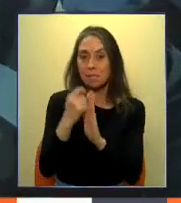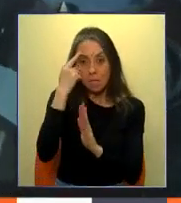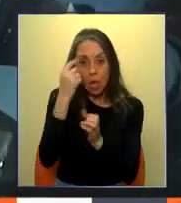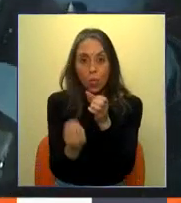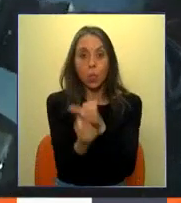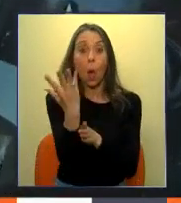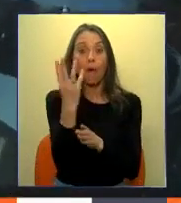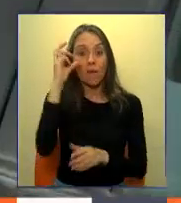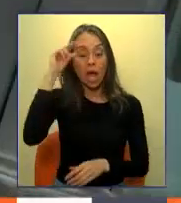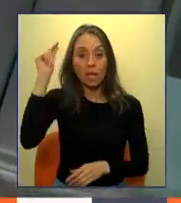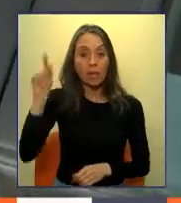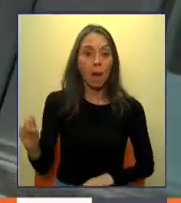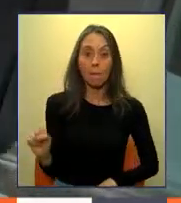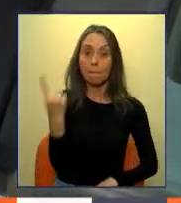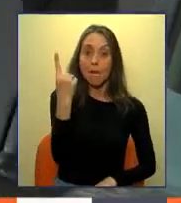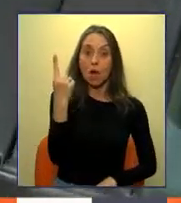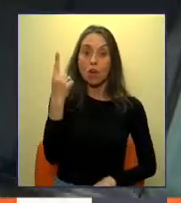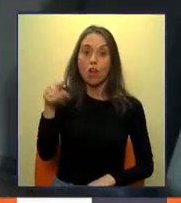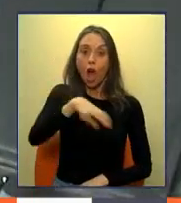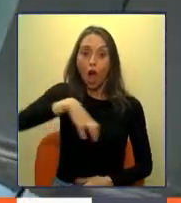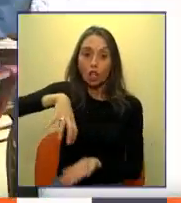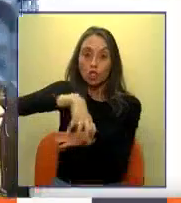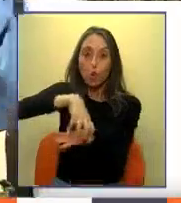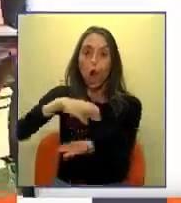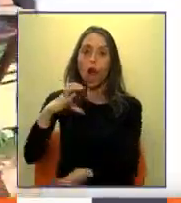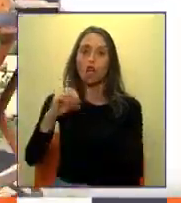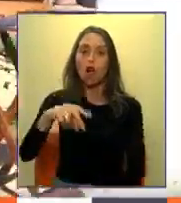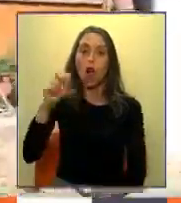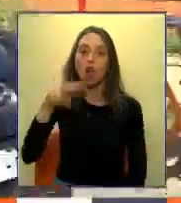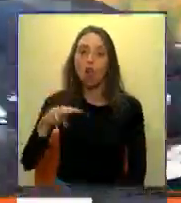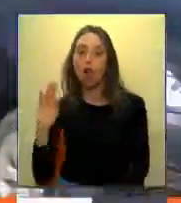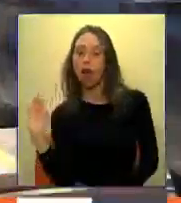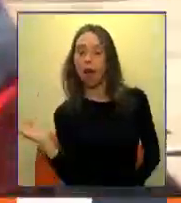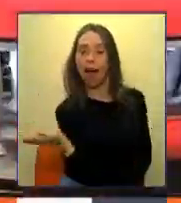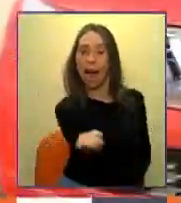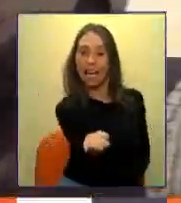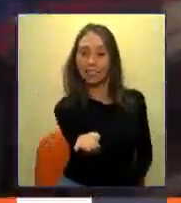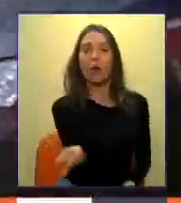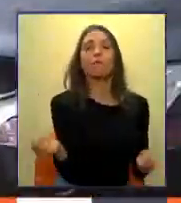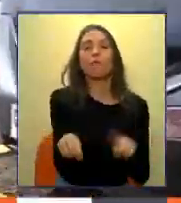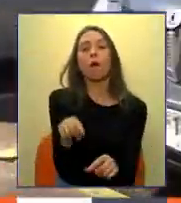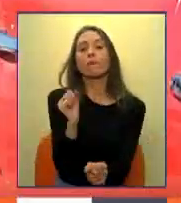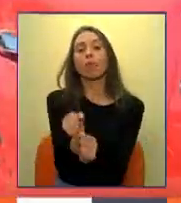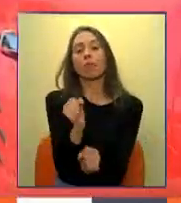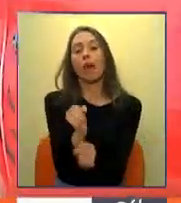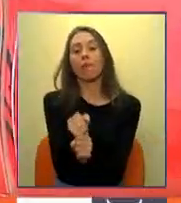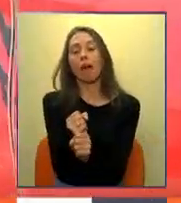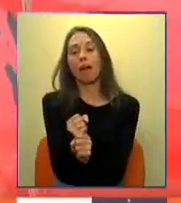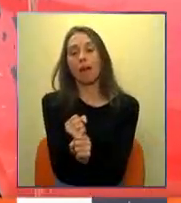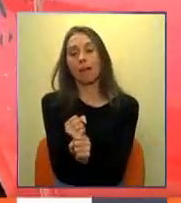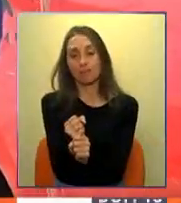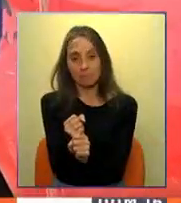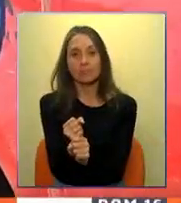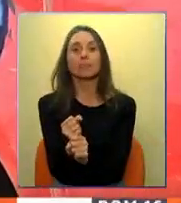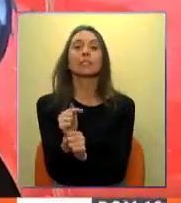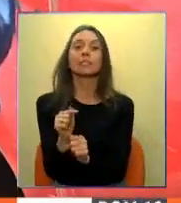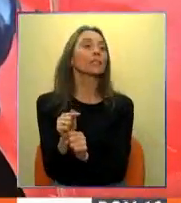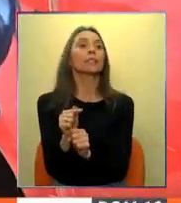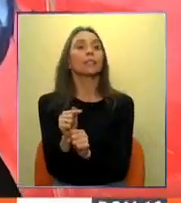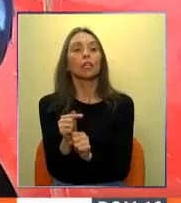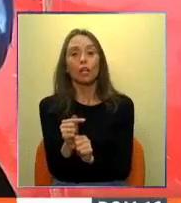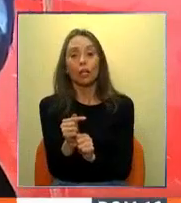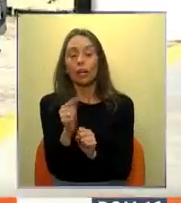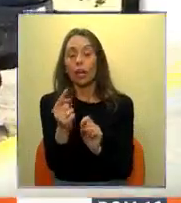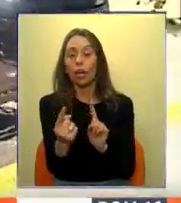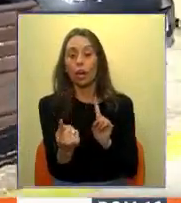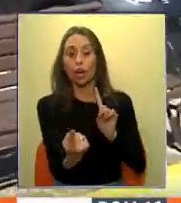que, además de ser pionero en la zona, permitió que estos garzones retomaran sus trabajos, aunque ahora evitando todo tipo